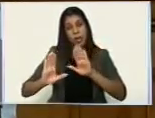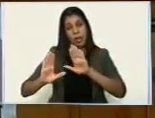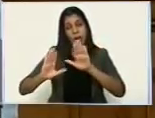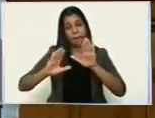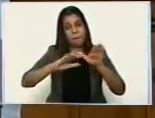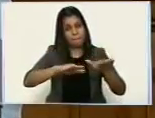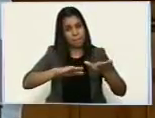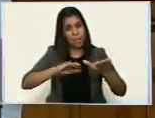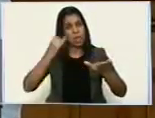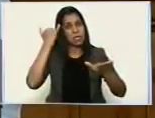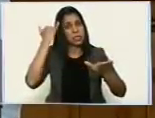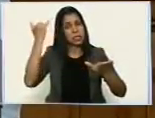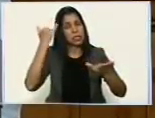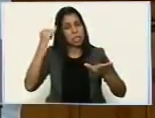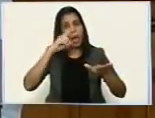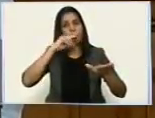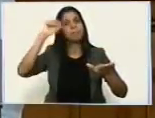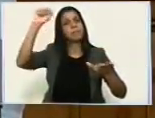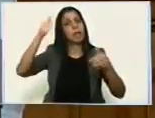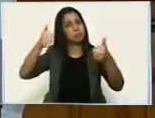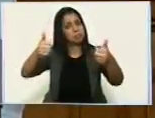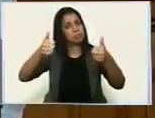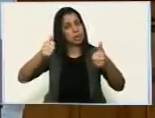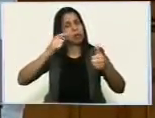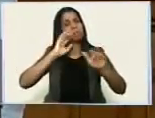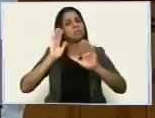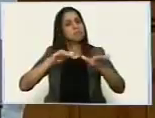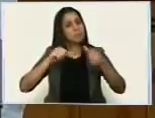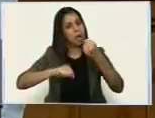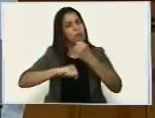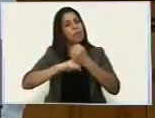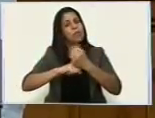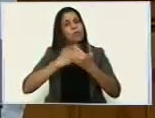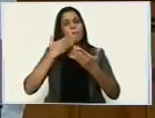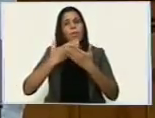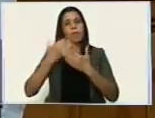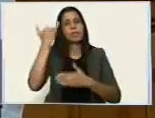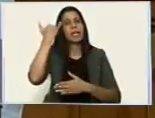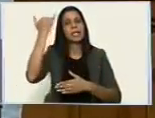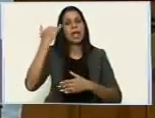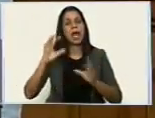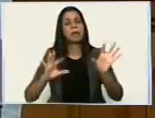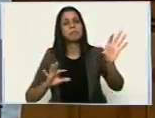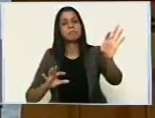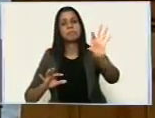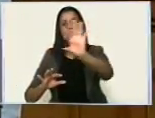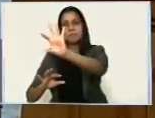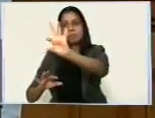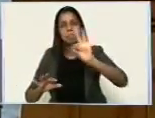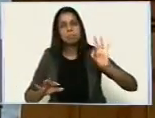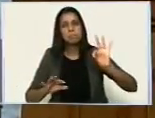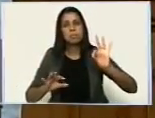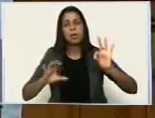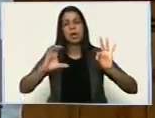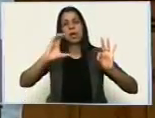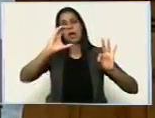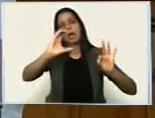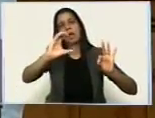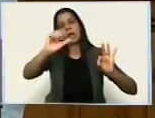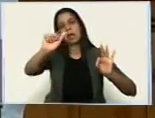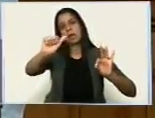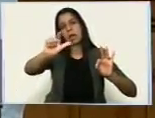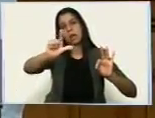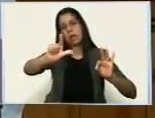al presidente Nicolás Maduro en su propuesta de designar al compatriota Calixto